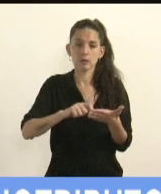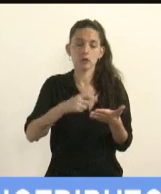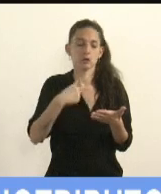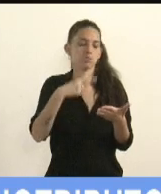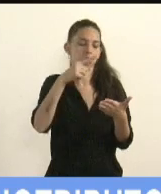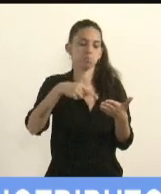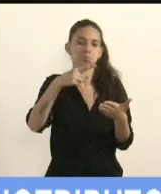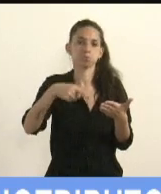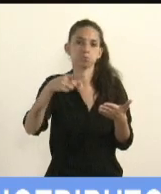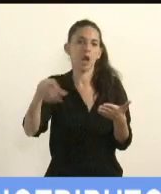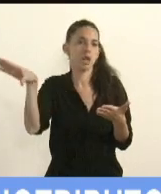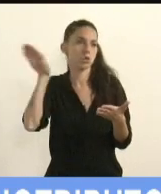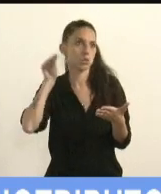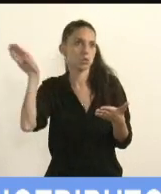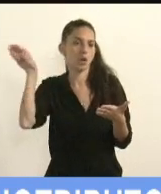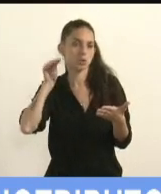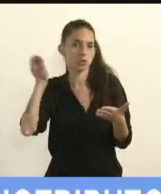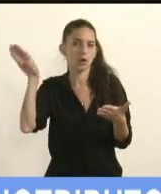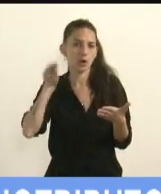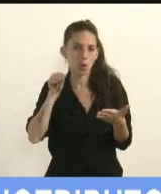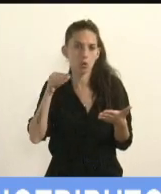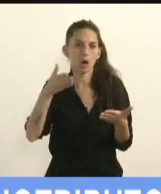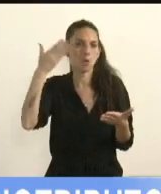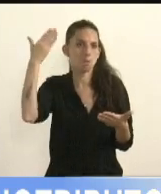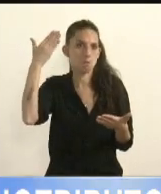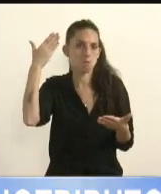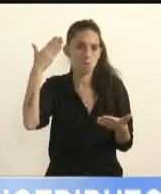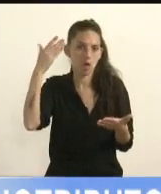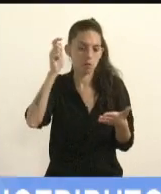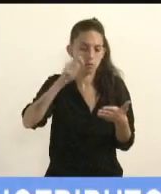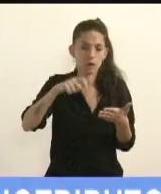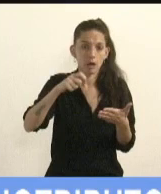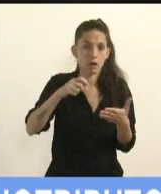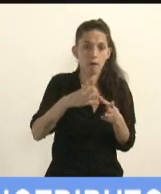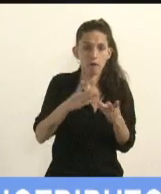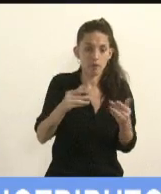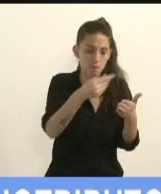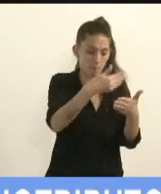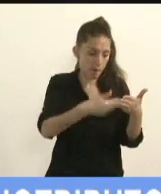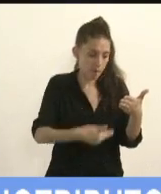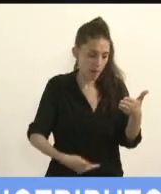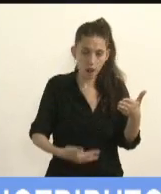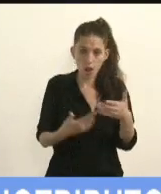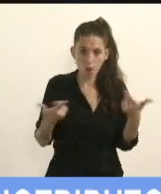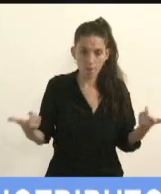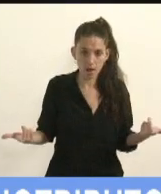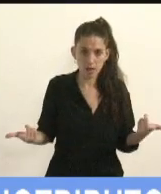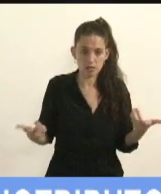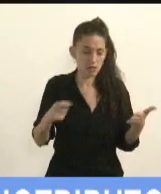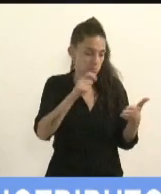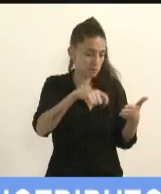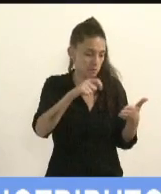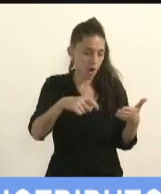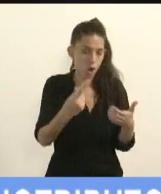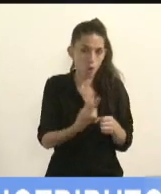a medida que escuchaba a los oradores que lo nombran. Y se me terminó el papelito y ya no tenía dónde más hacer esas marcas,